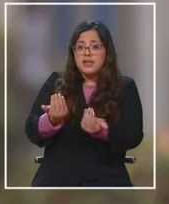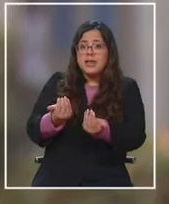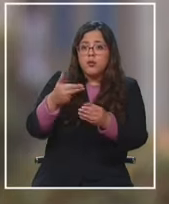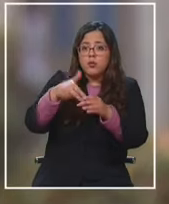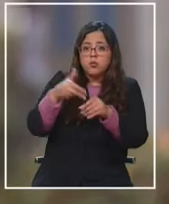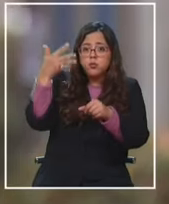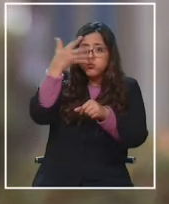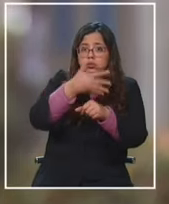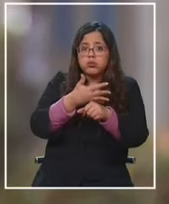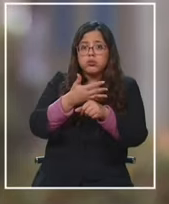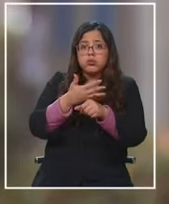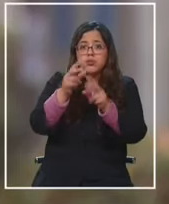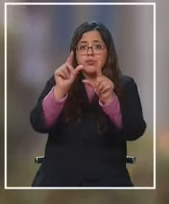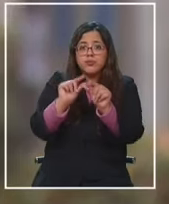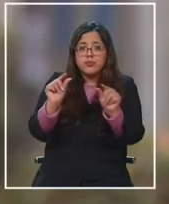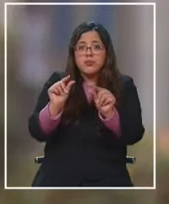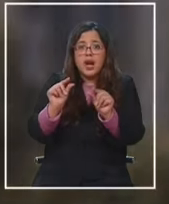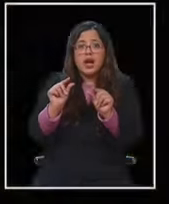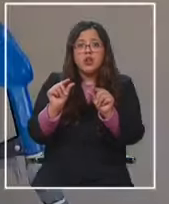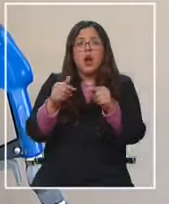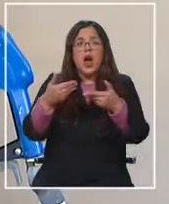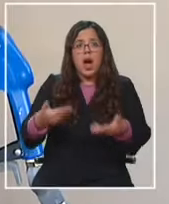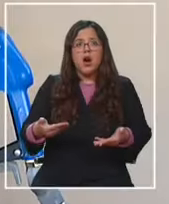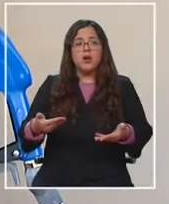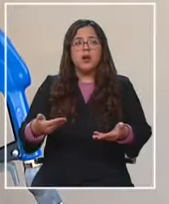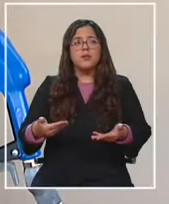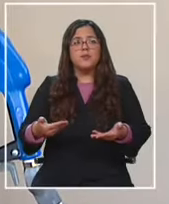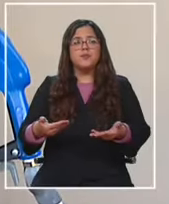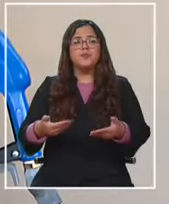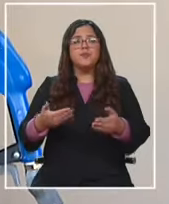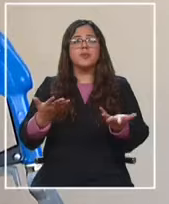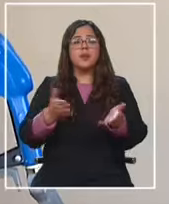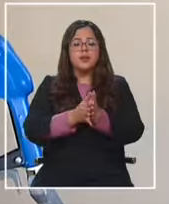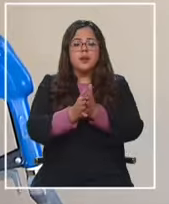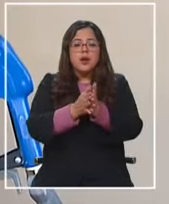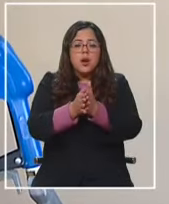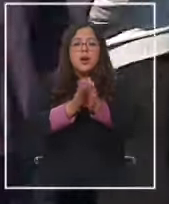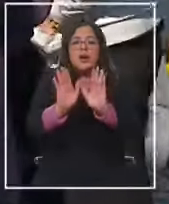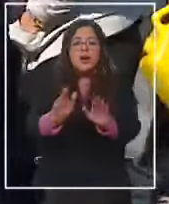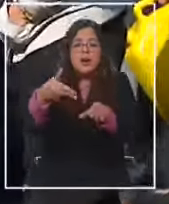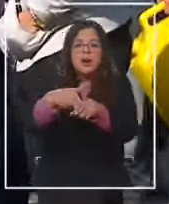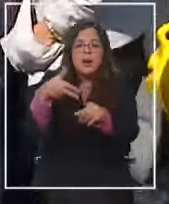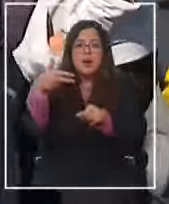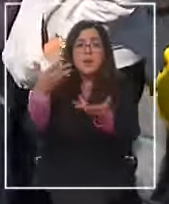que era antes porque estamos comprando el barril de petróleo más barato. La parafina, amiga